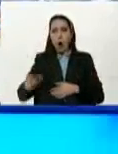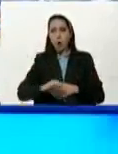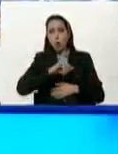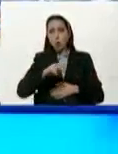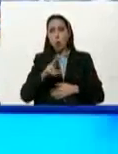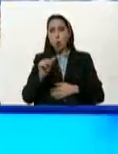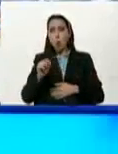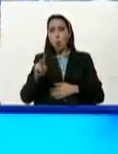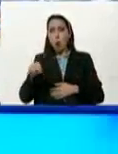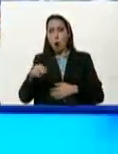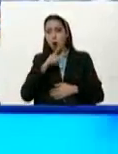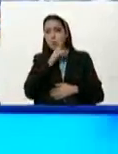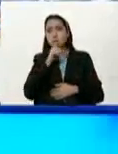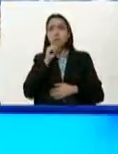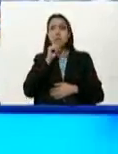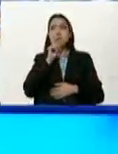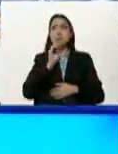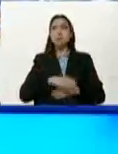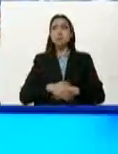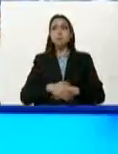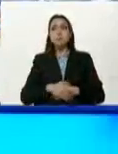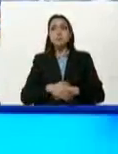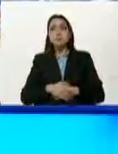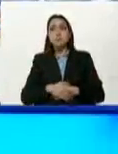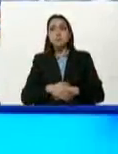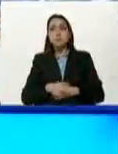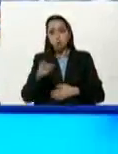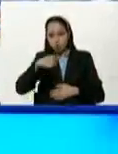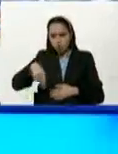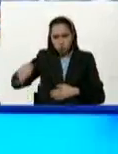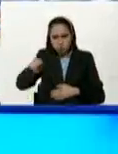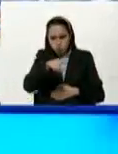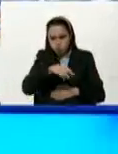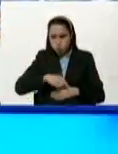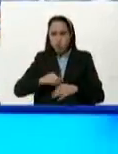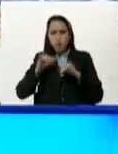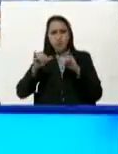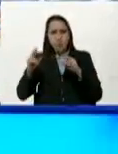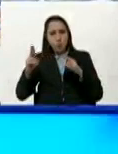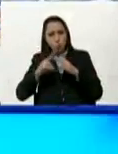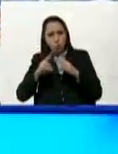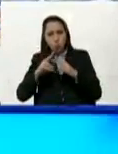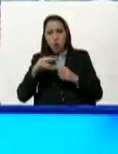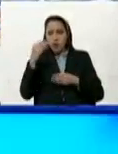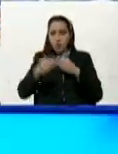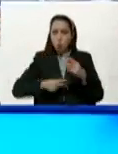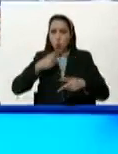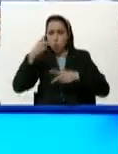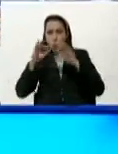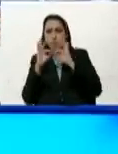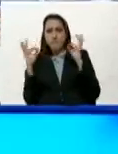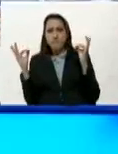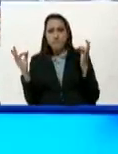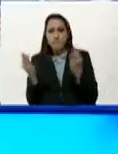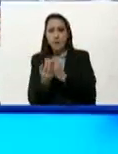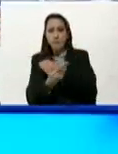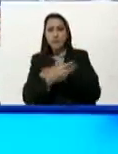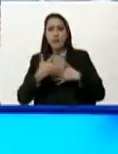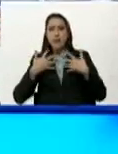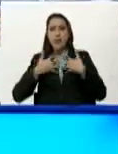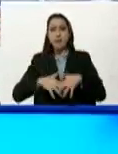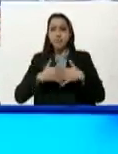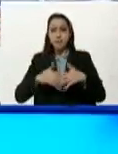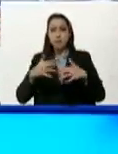carlos escalante precisamente allá está en producción familiar la